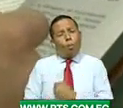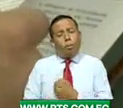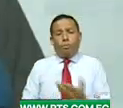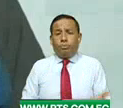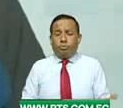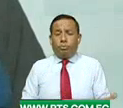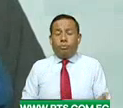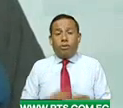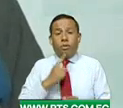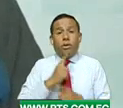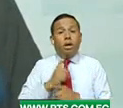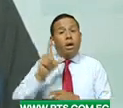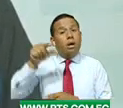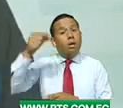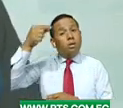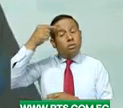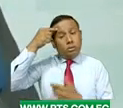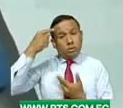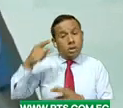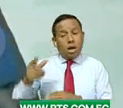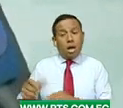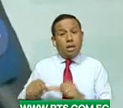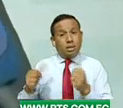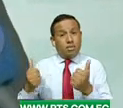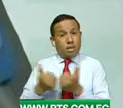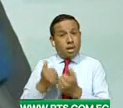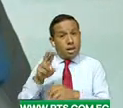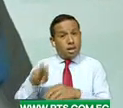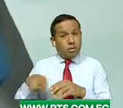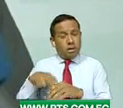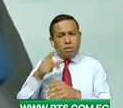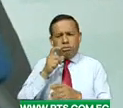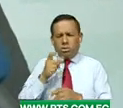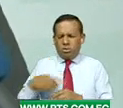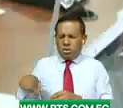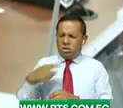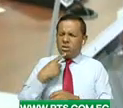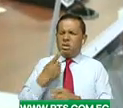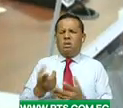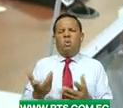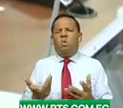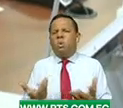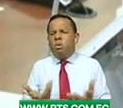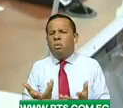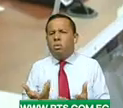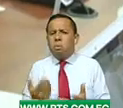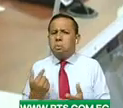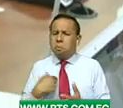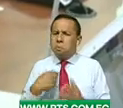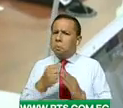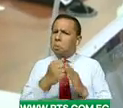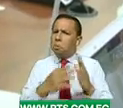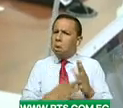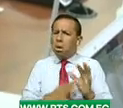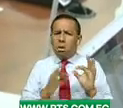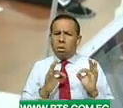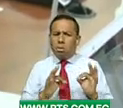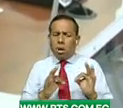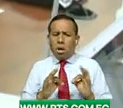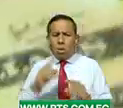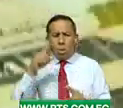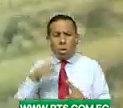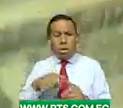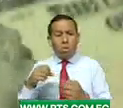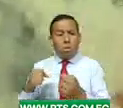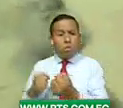legislativo. El asambleísta Eiter Zambrano, de la bancada del Acuerdo Nacional, dice que apoyarán la propuesta ya que pretende fortalecer